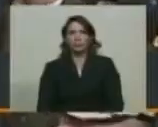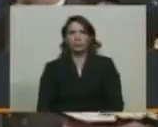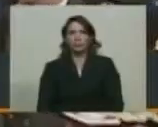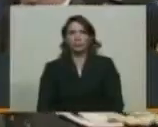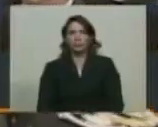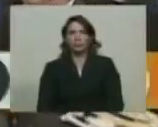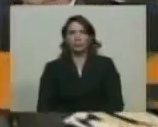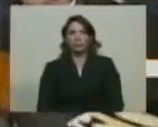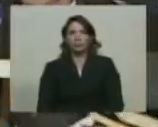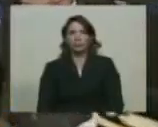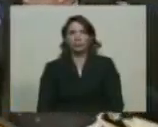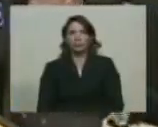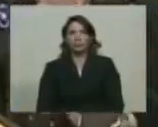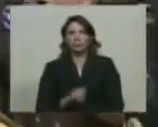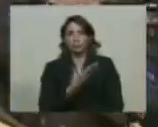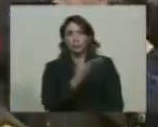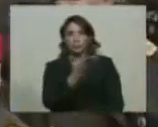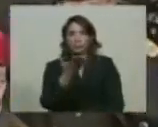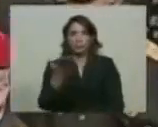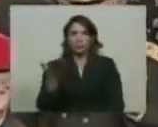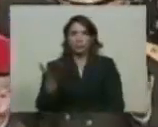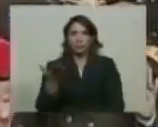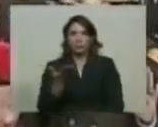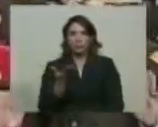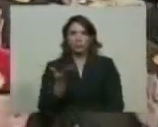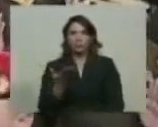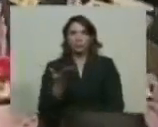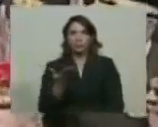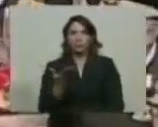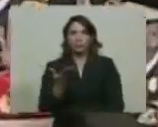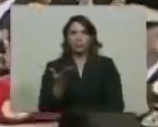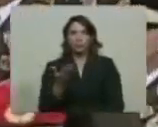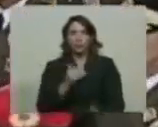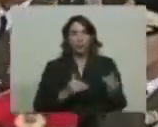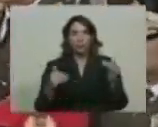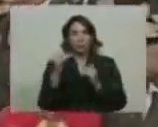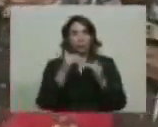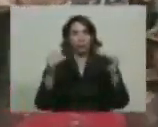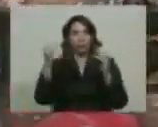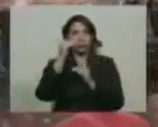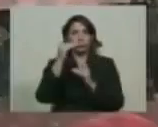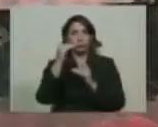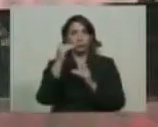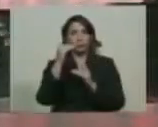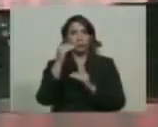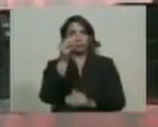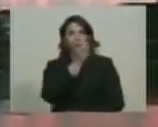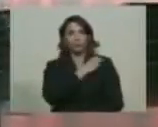Señores oficiales que han ascendido